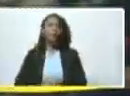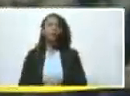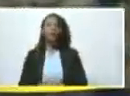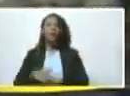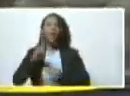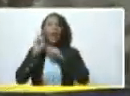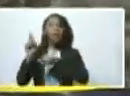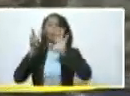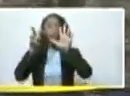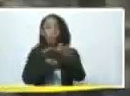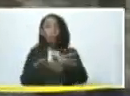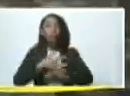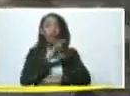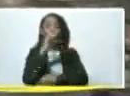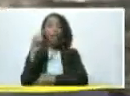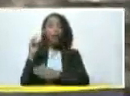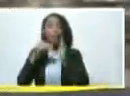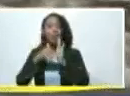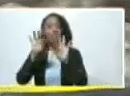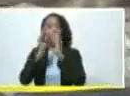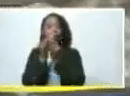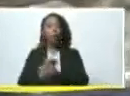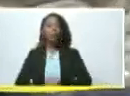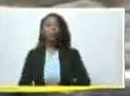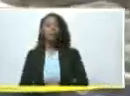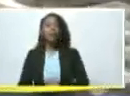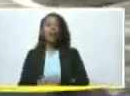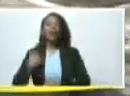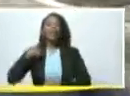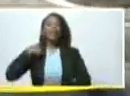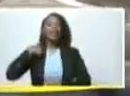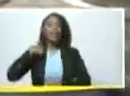esas 7.500.000 familias, tenemos que